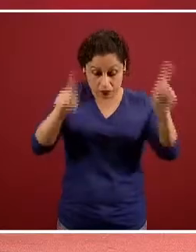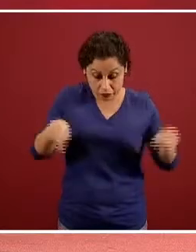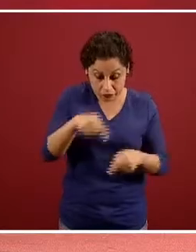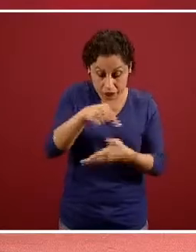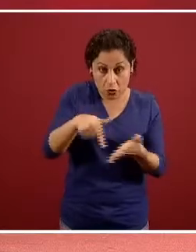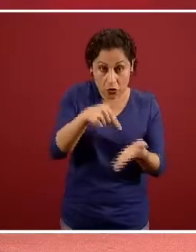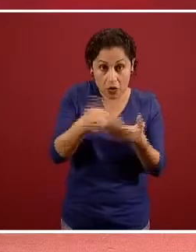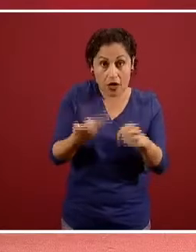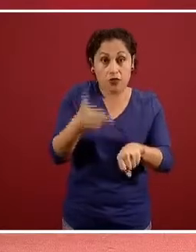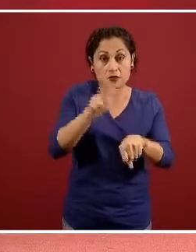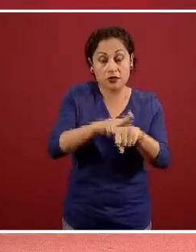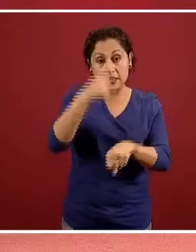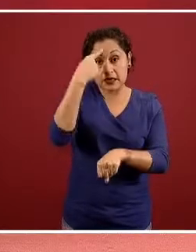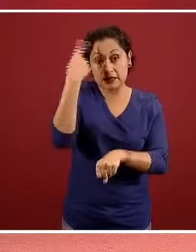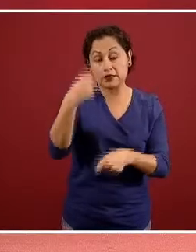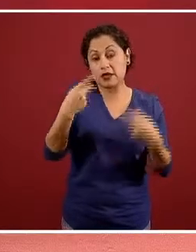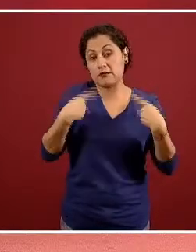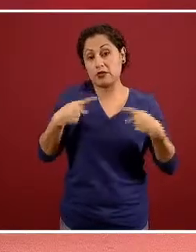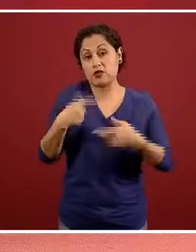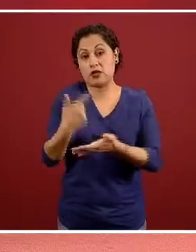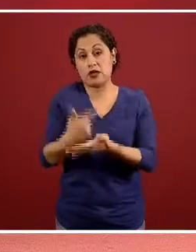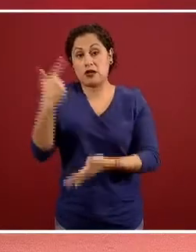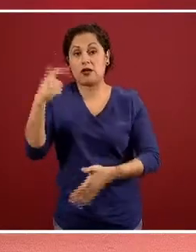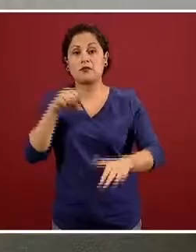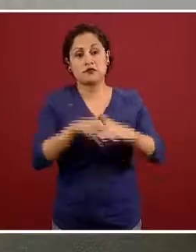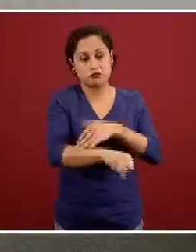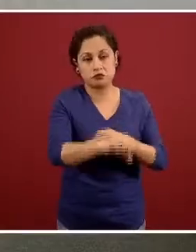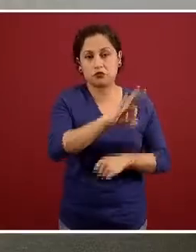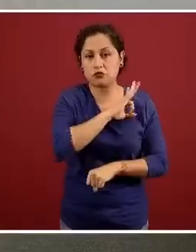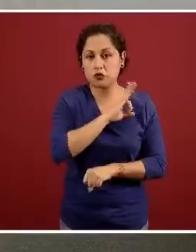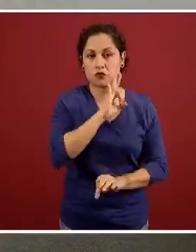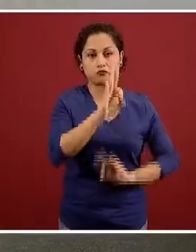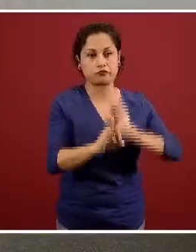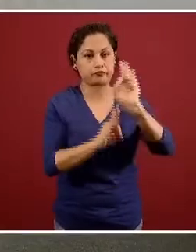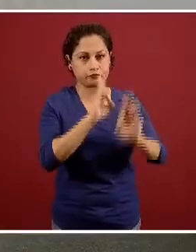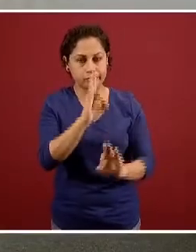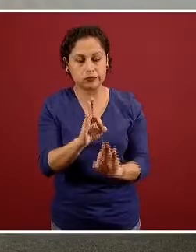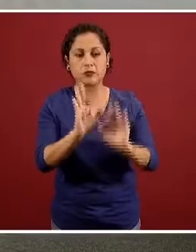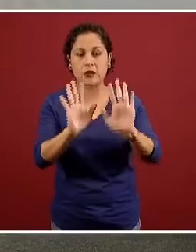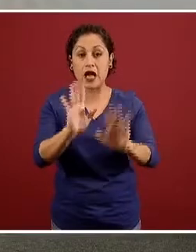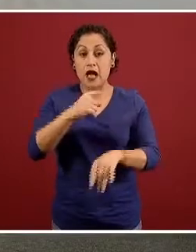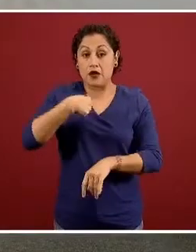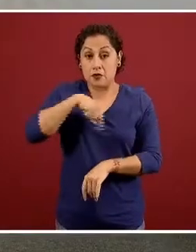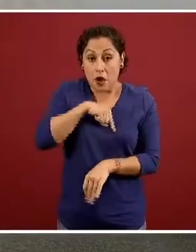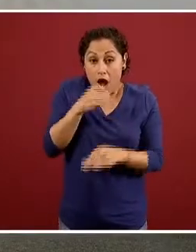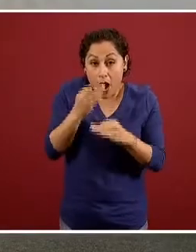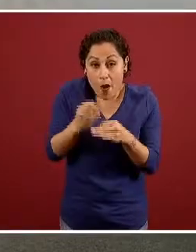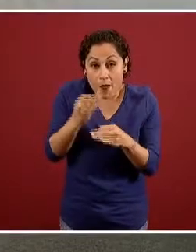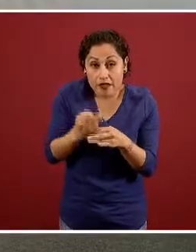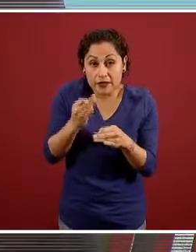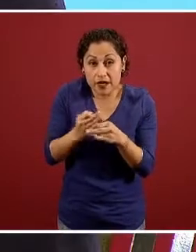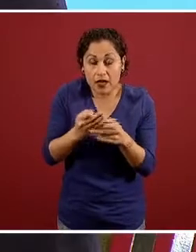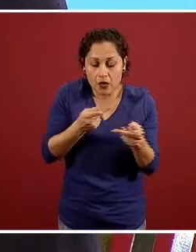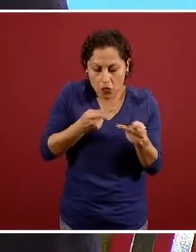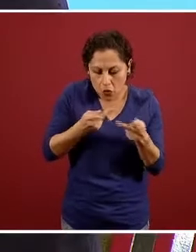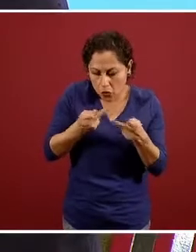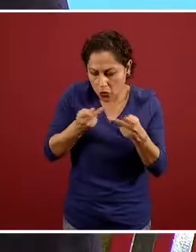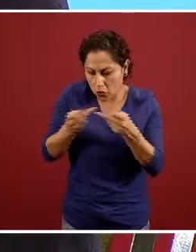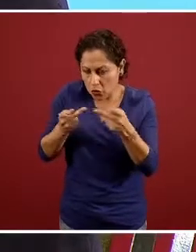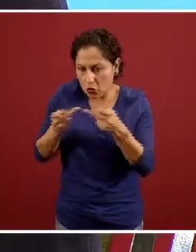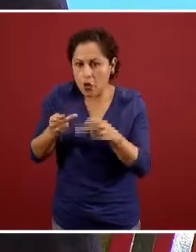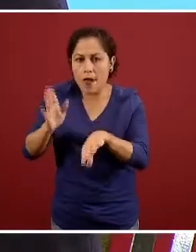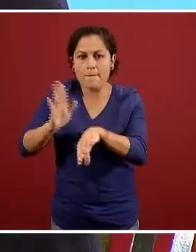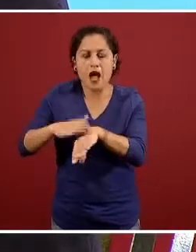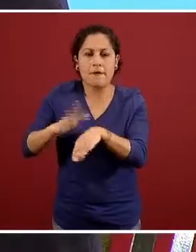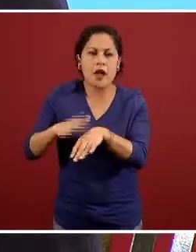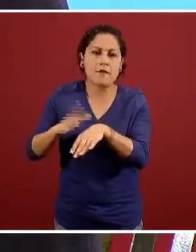y que nosotros estamos trabajando en este momento para aumentar esa capacidad,